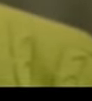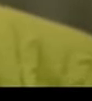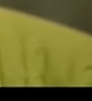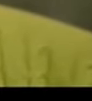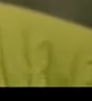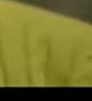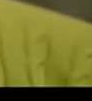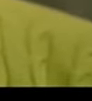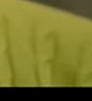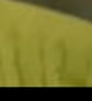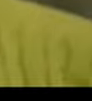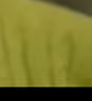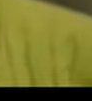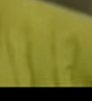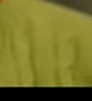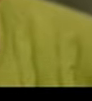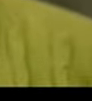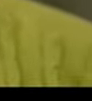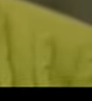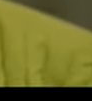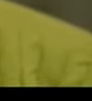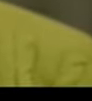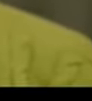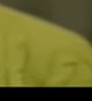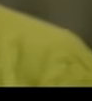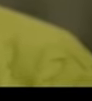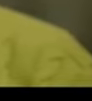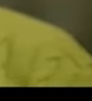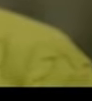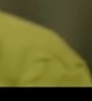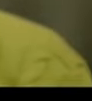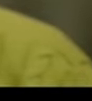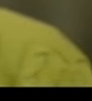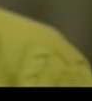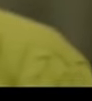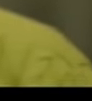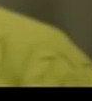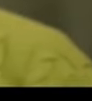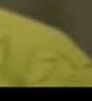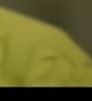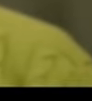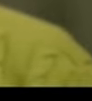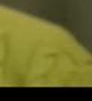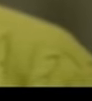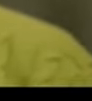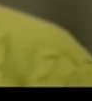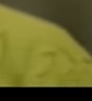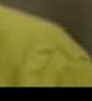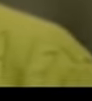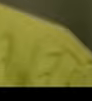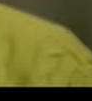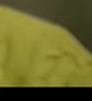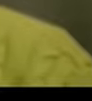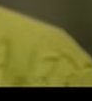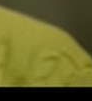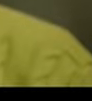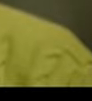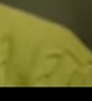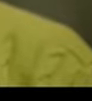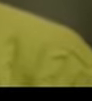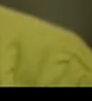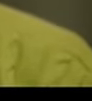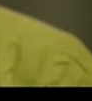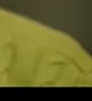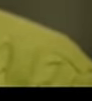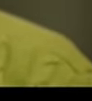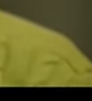hemos trabajado cada día para tratar de construir una patria para todos, donde a nadie le falte el pan, donde nadie se sienta solo,